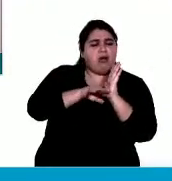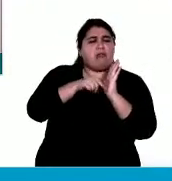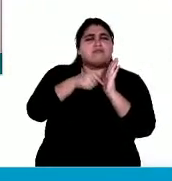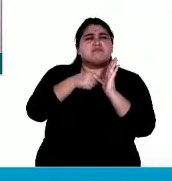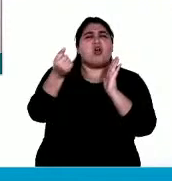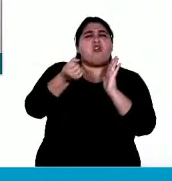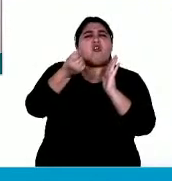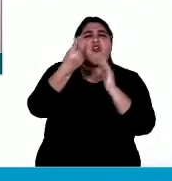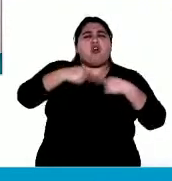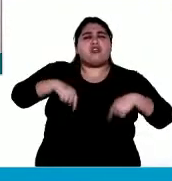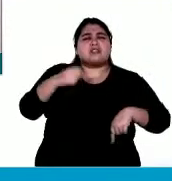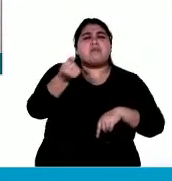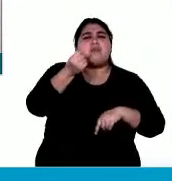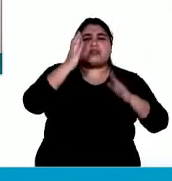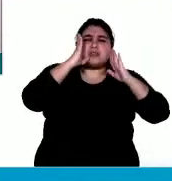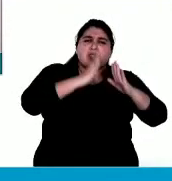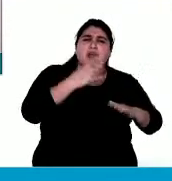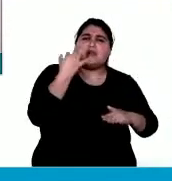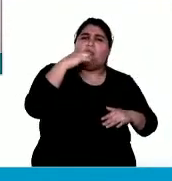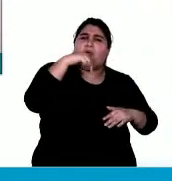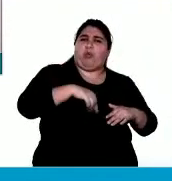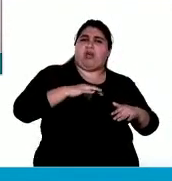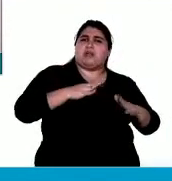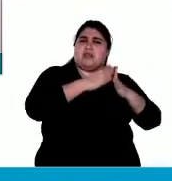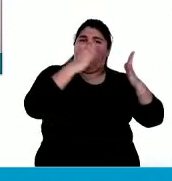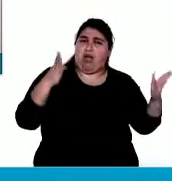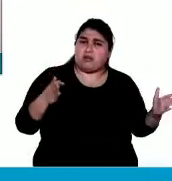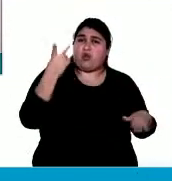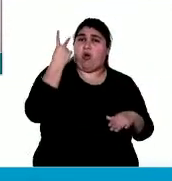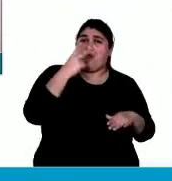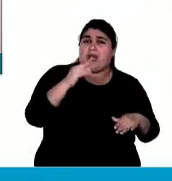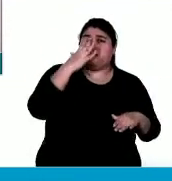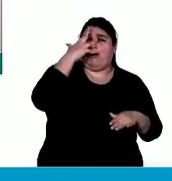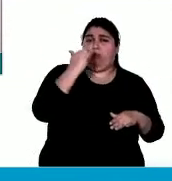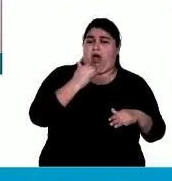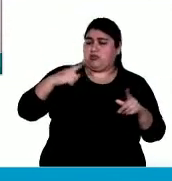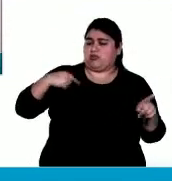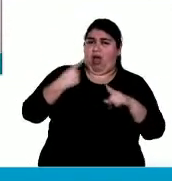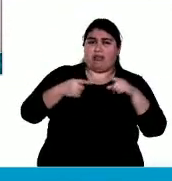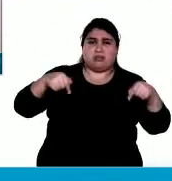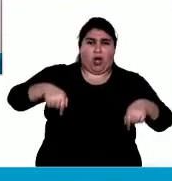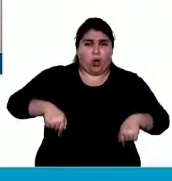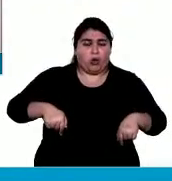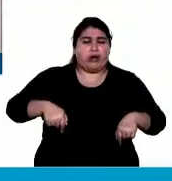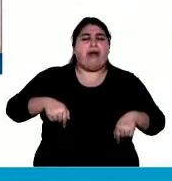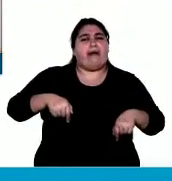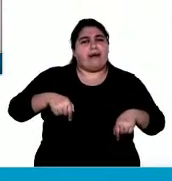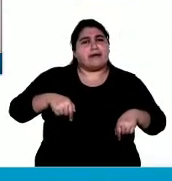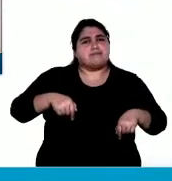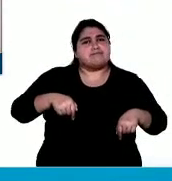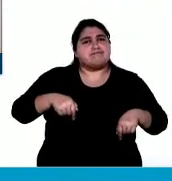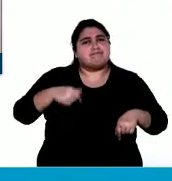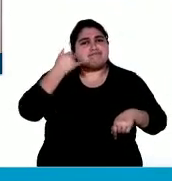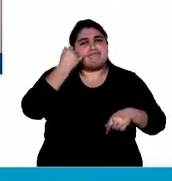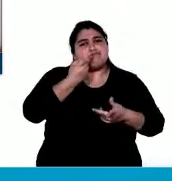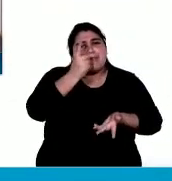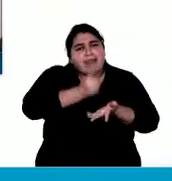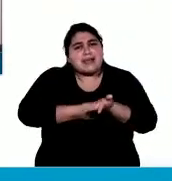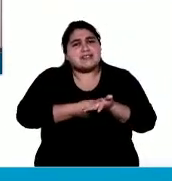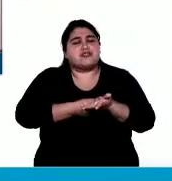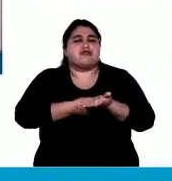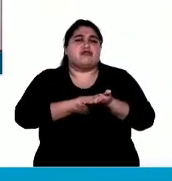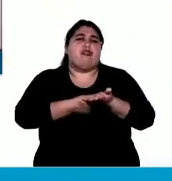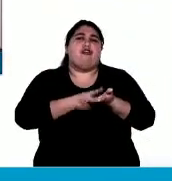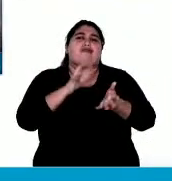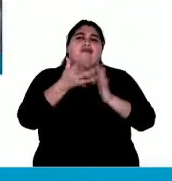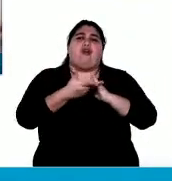toca este año. Desde el 20 de marzo el gobierno, y con lógica, con buen sentido, ha tomado medidas para combatir